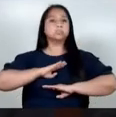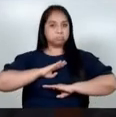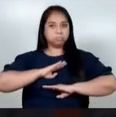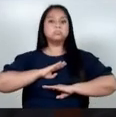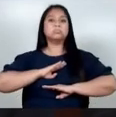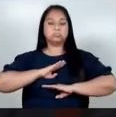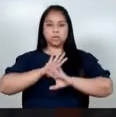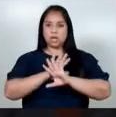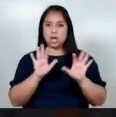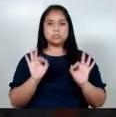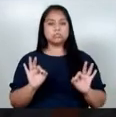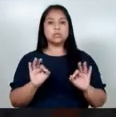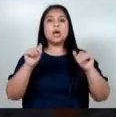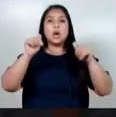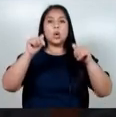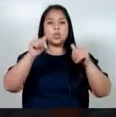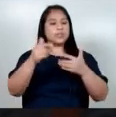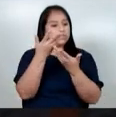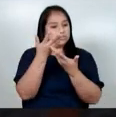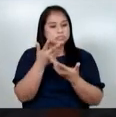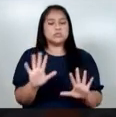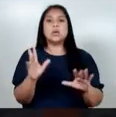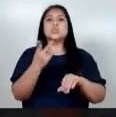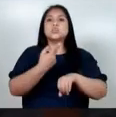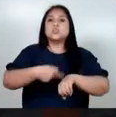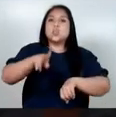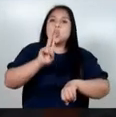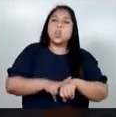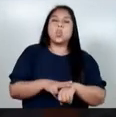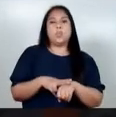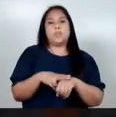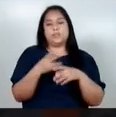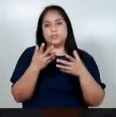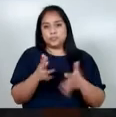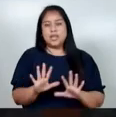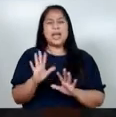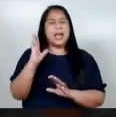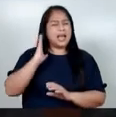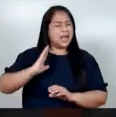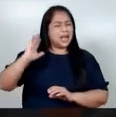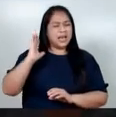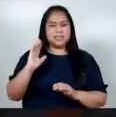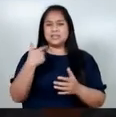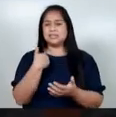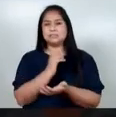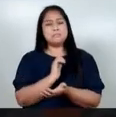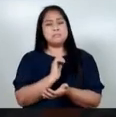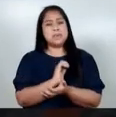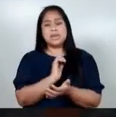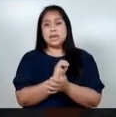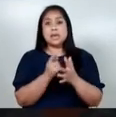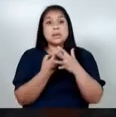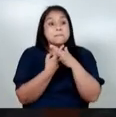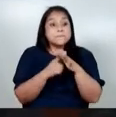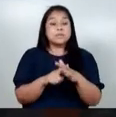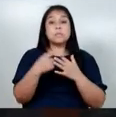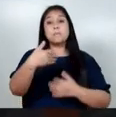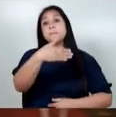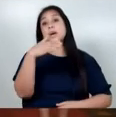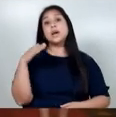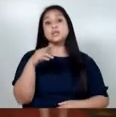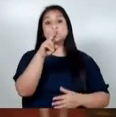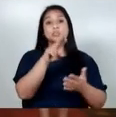Finalmente, estamos alcanzando la nueva normalidad que tanto hemos anhelado desde que inició la pandemia en marzo del